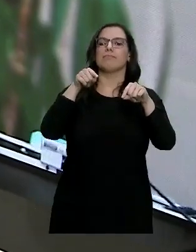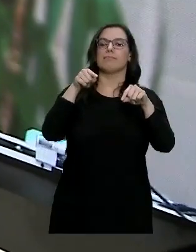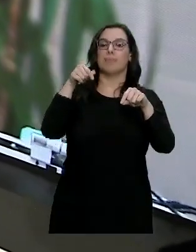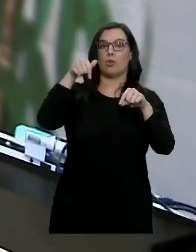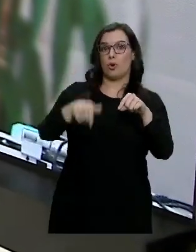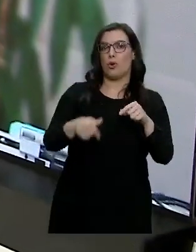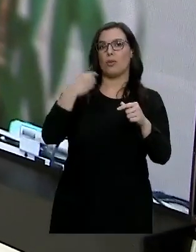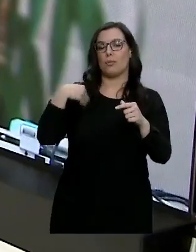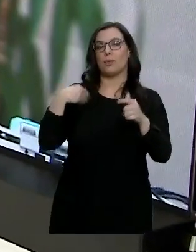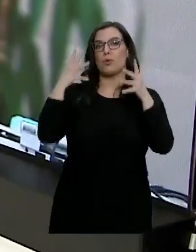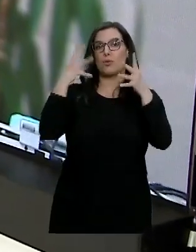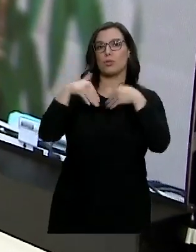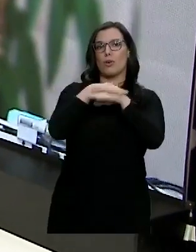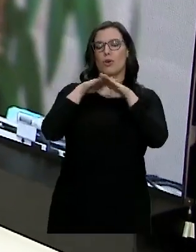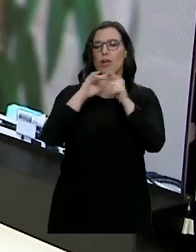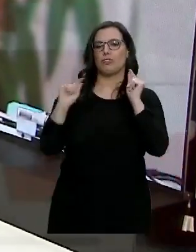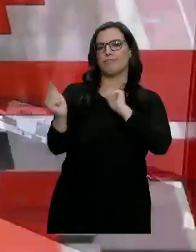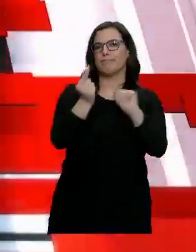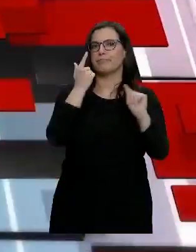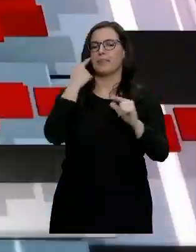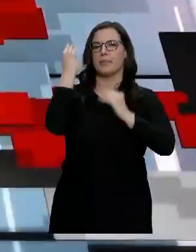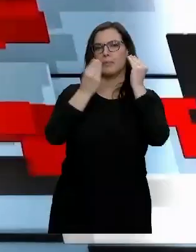Consejo de Gobierno de esta misma mañana.